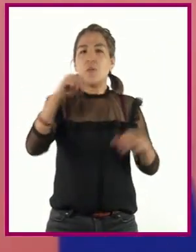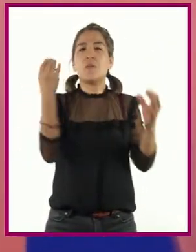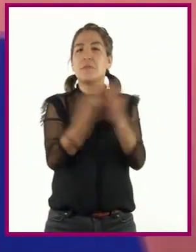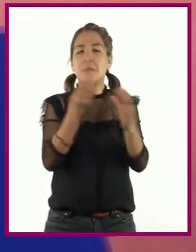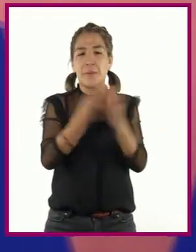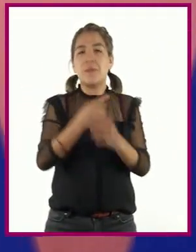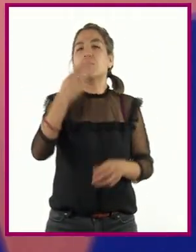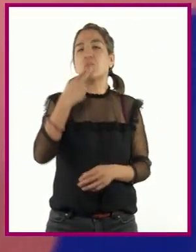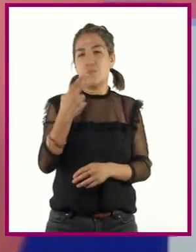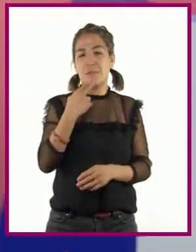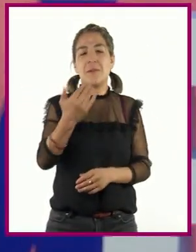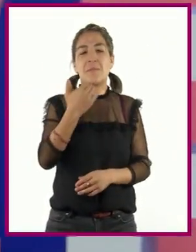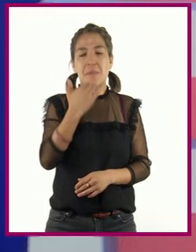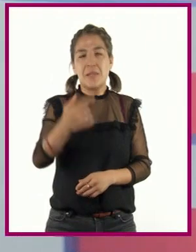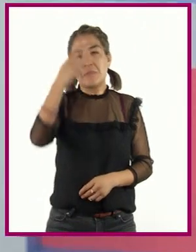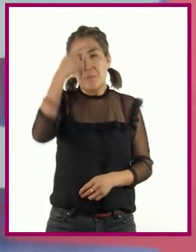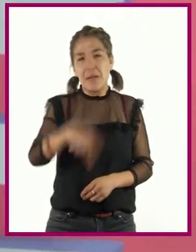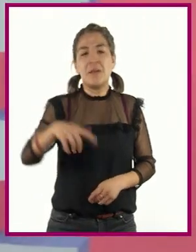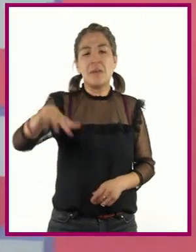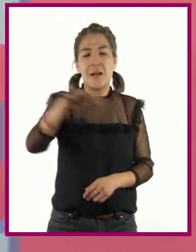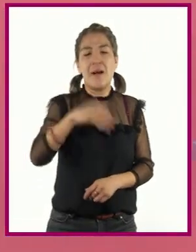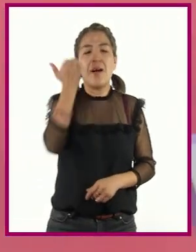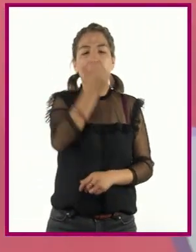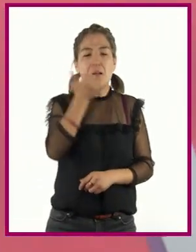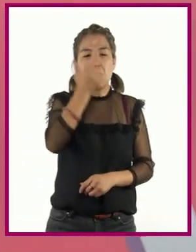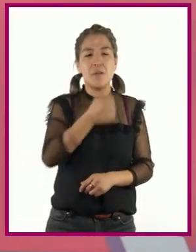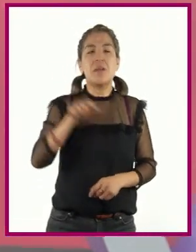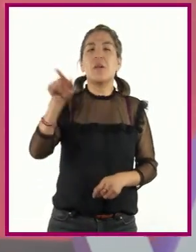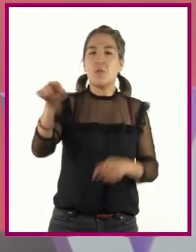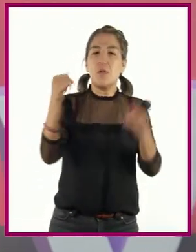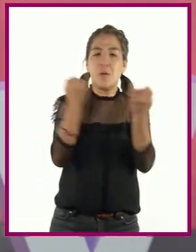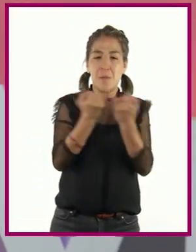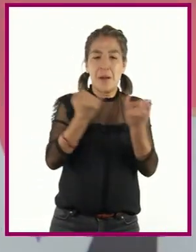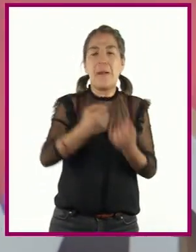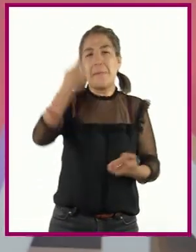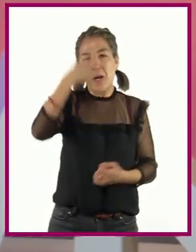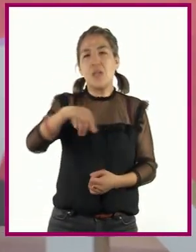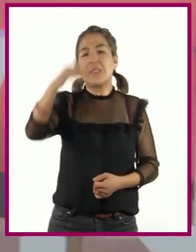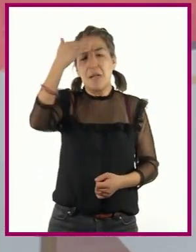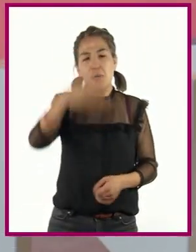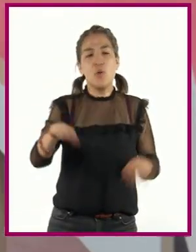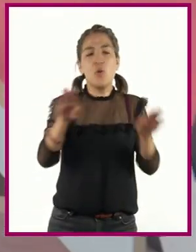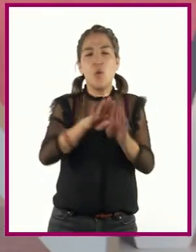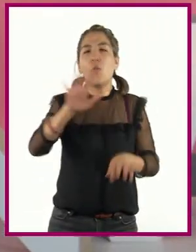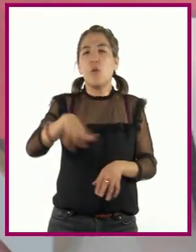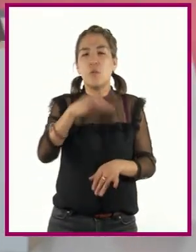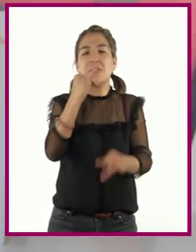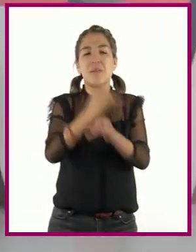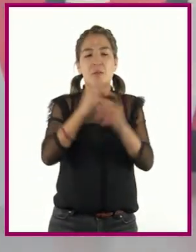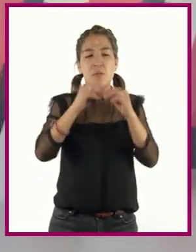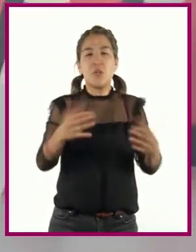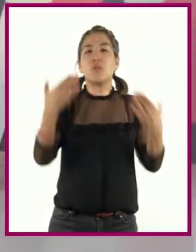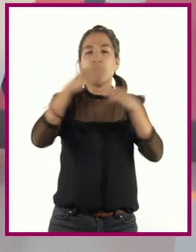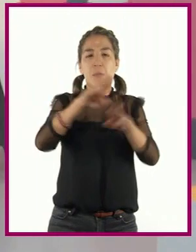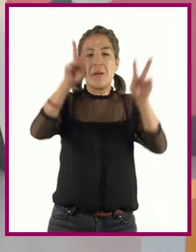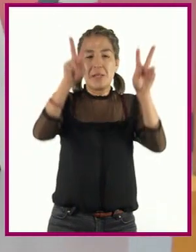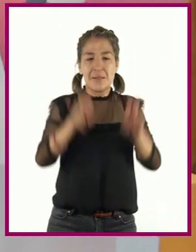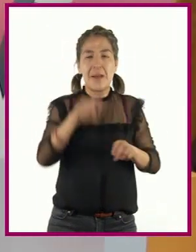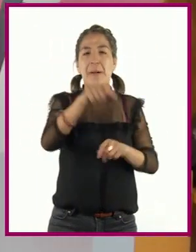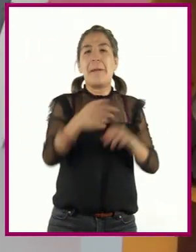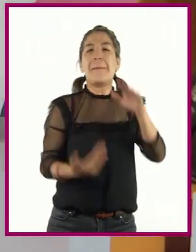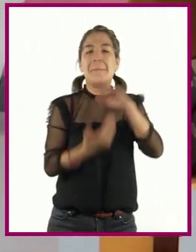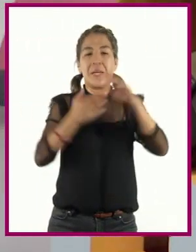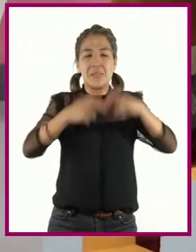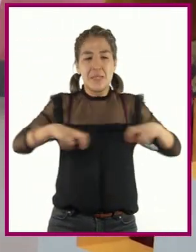será de mucha utilidad a las y los alumnos y a ti, para que sepan cómo buscar información sobre el tema de su mesa